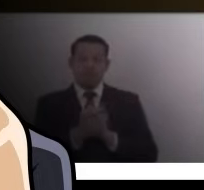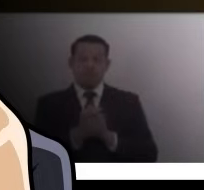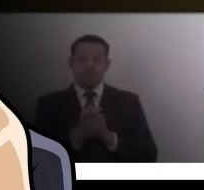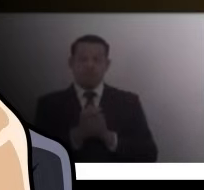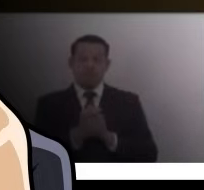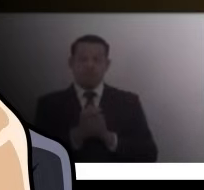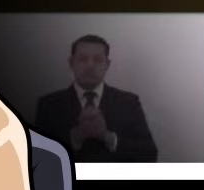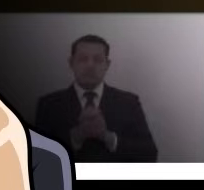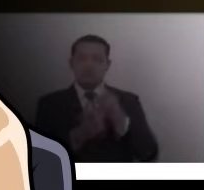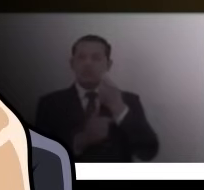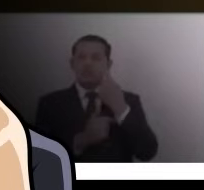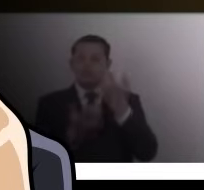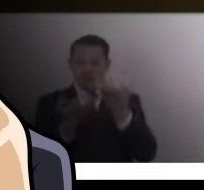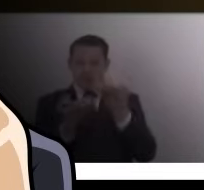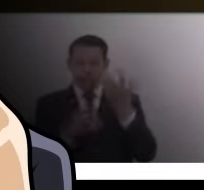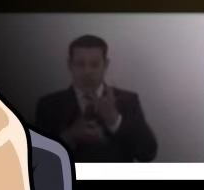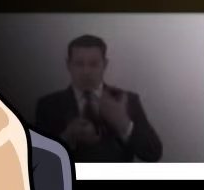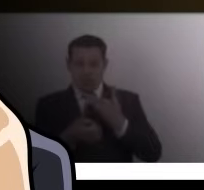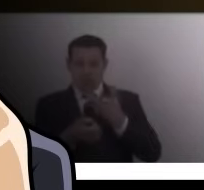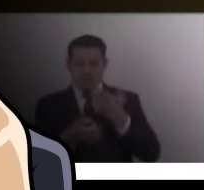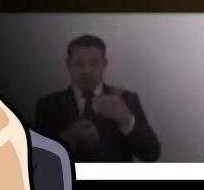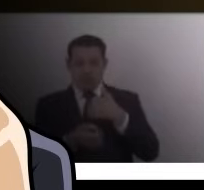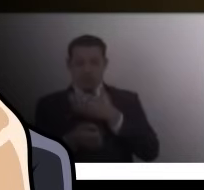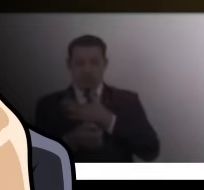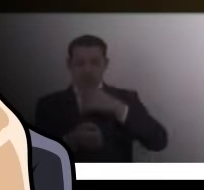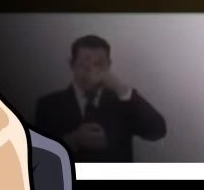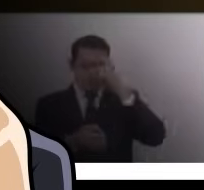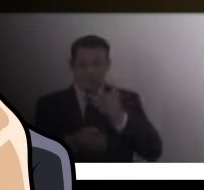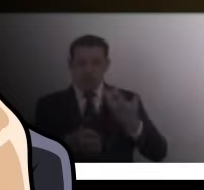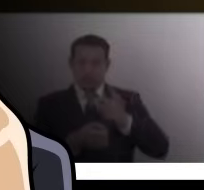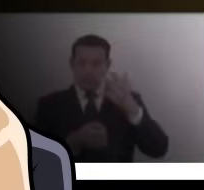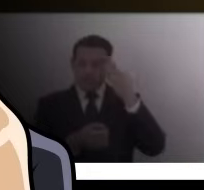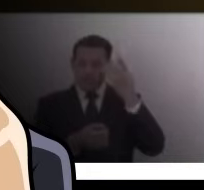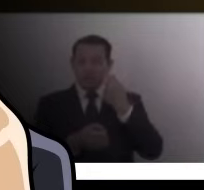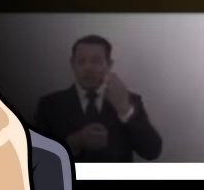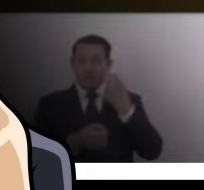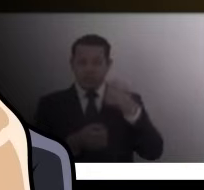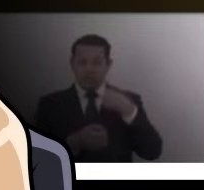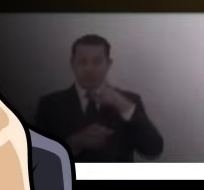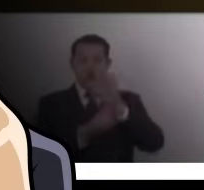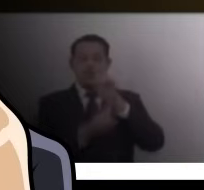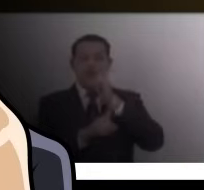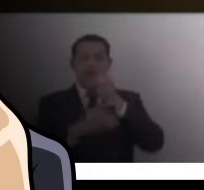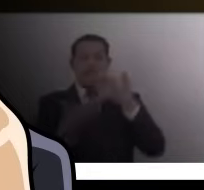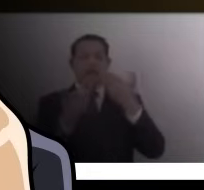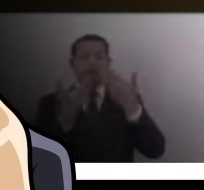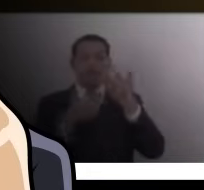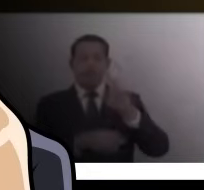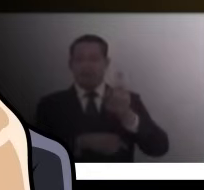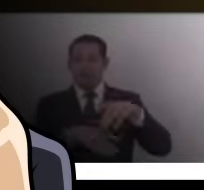a hacer gala. Averigüe, si quiere saber cuánto tenemos nosotros, averigüe. Yo ya le dije, yo no soy su tata para estarle